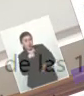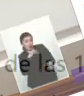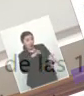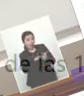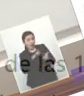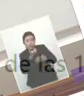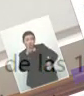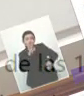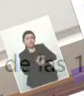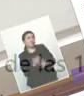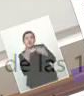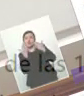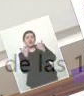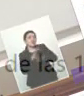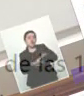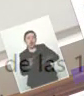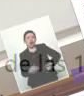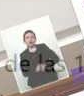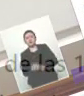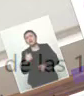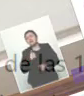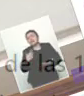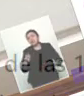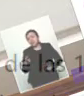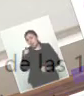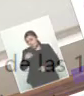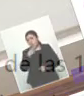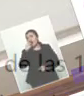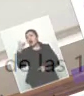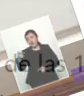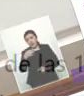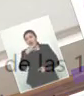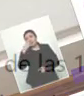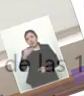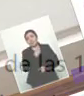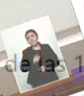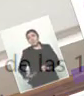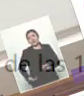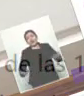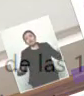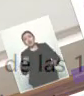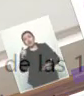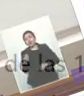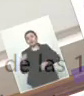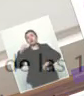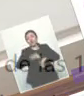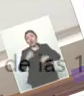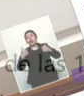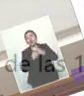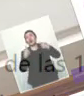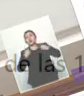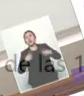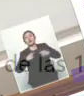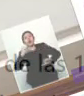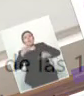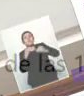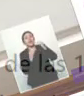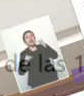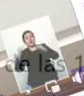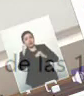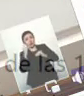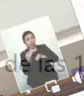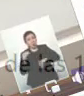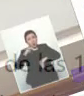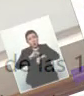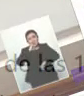del 5 de junio del 2009, y mientras los menores dormían la siesta, se inició este evento trágico